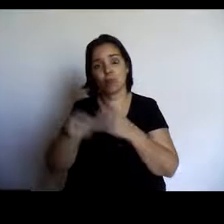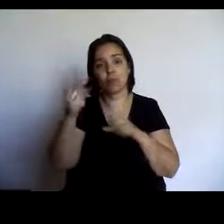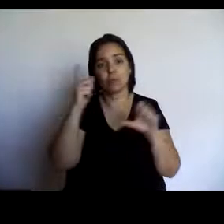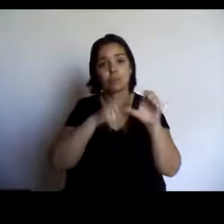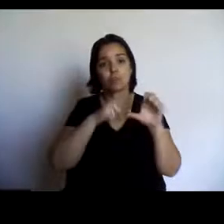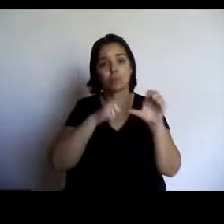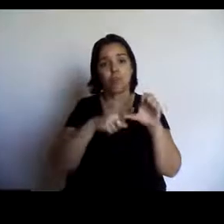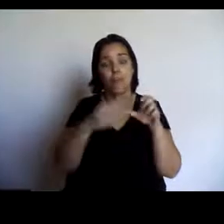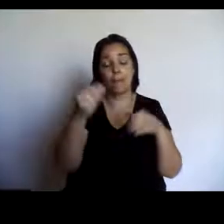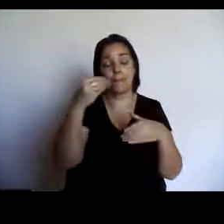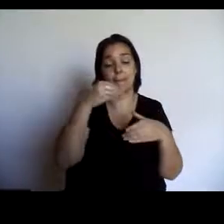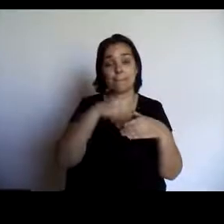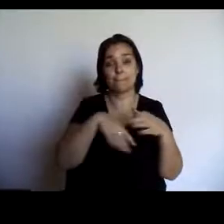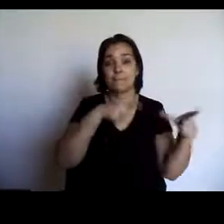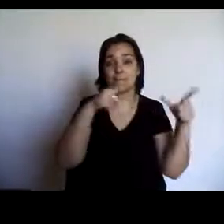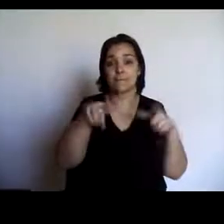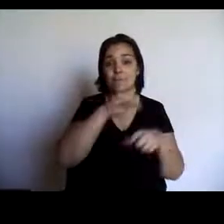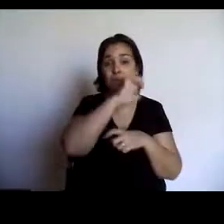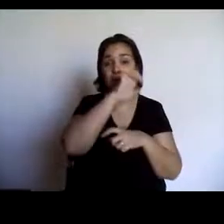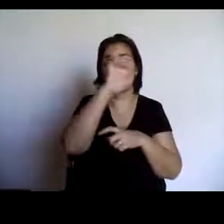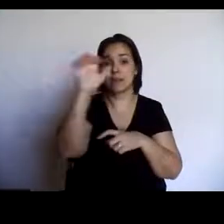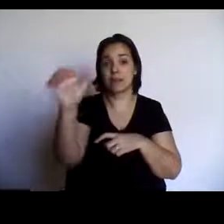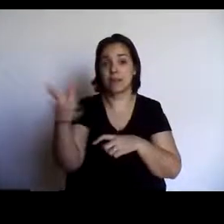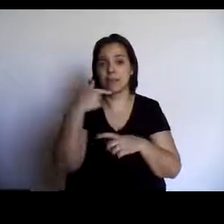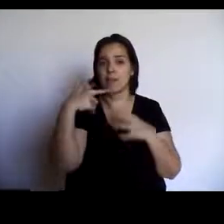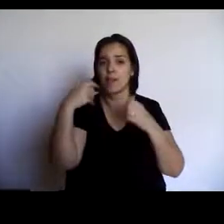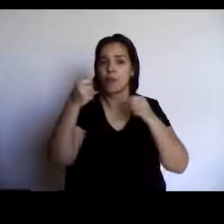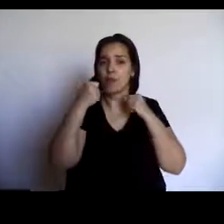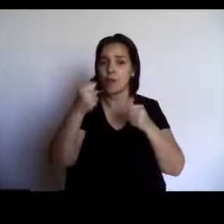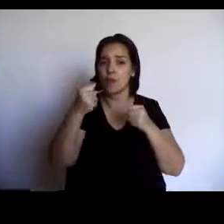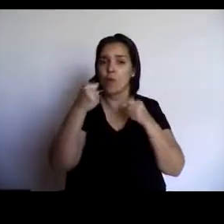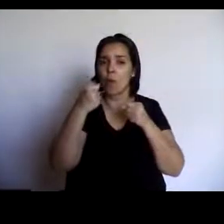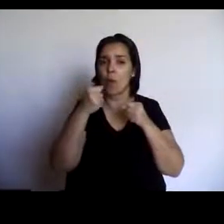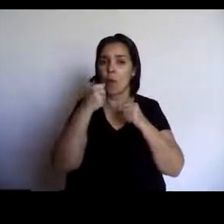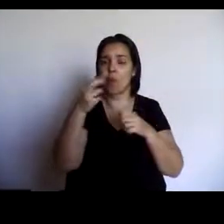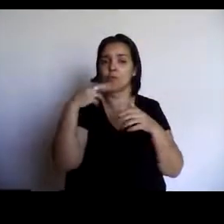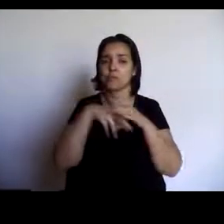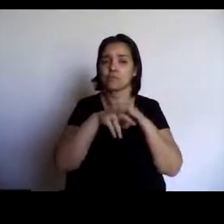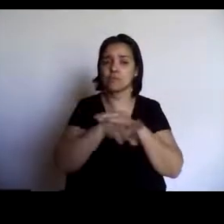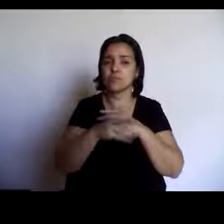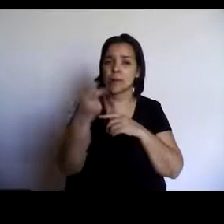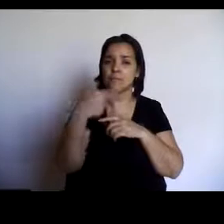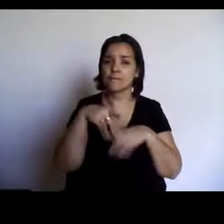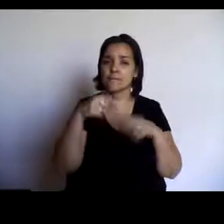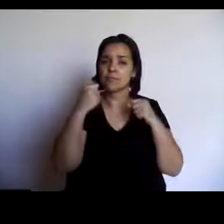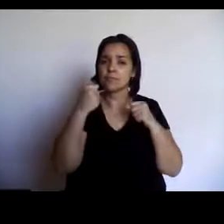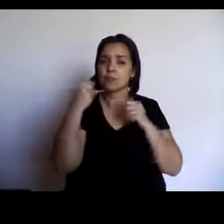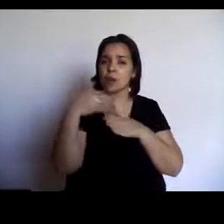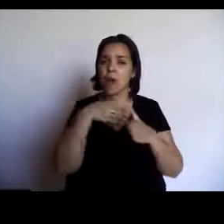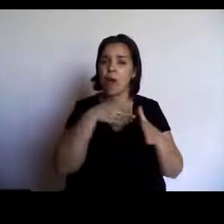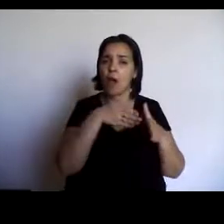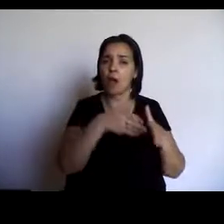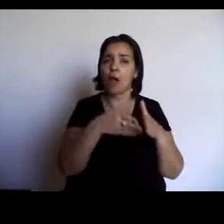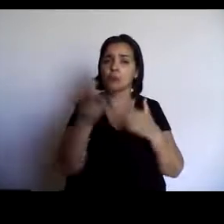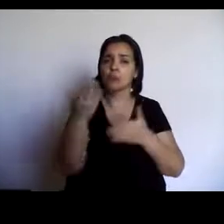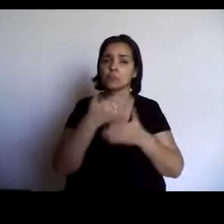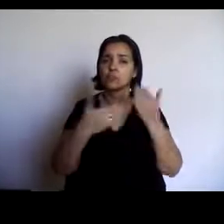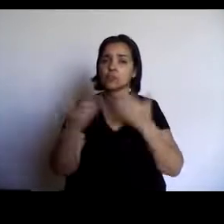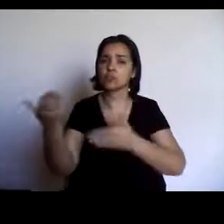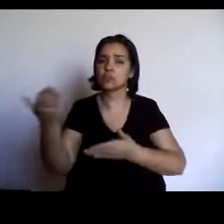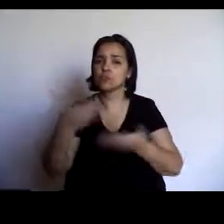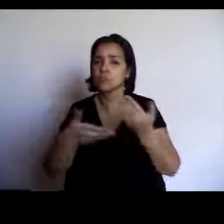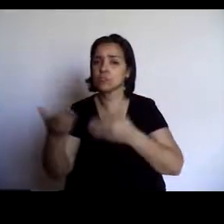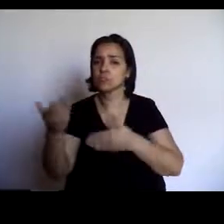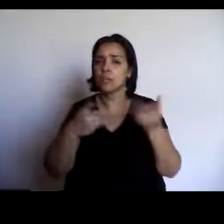contexto europeo, animándoles a intensificar sus recursos y esfuerzos hacia una labor de intercambio y